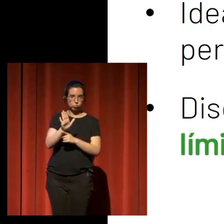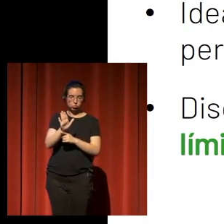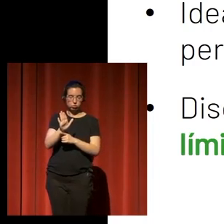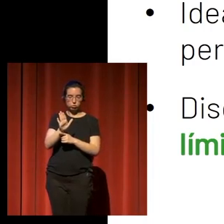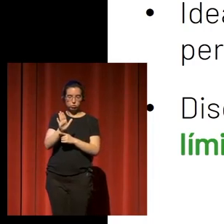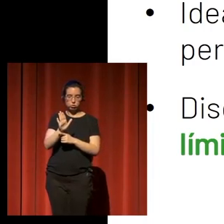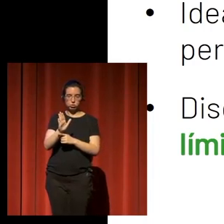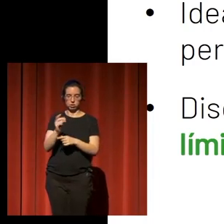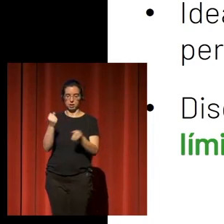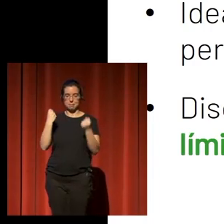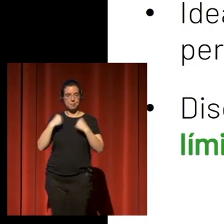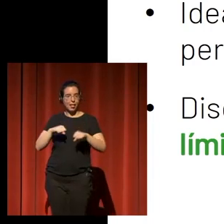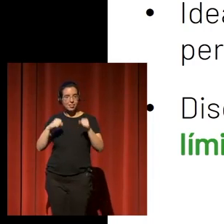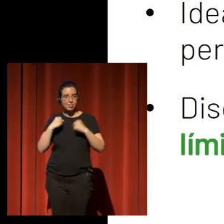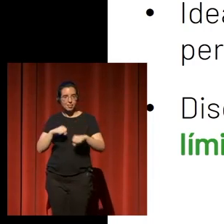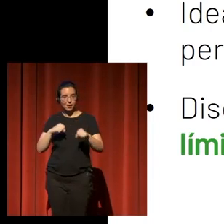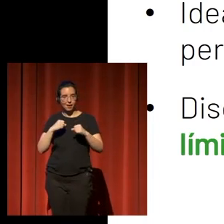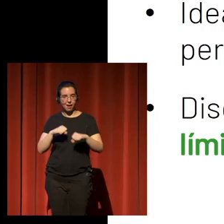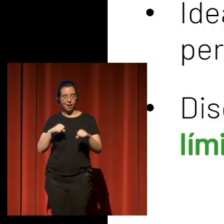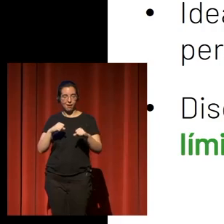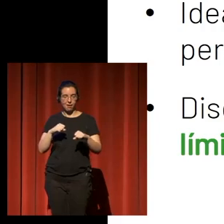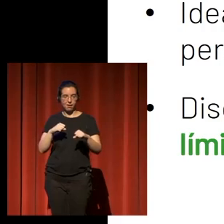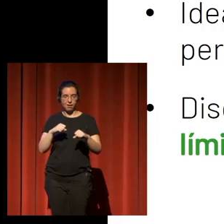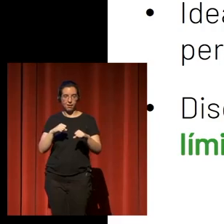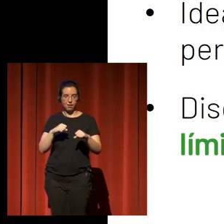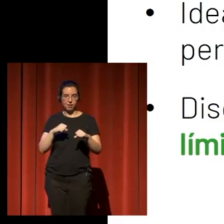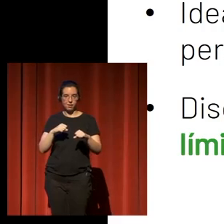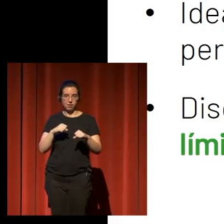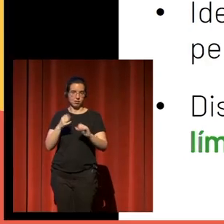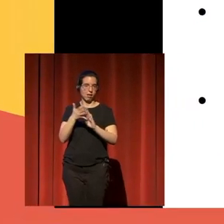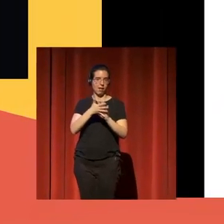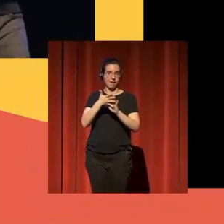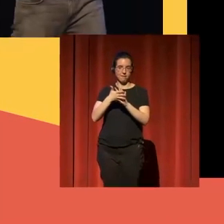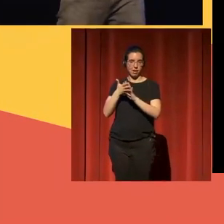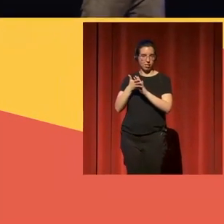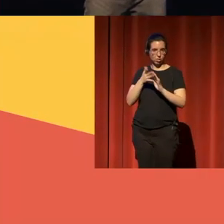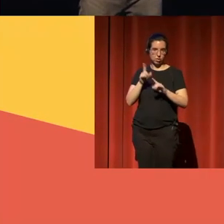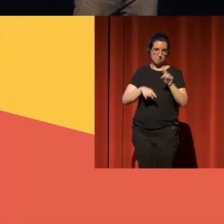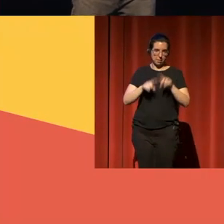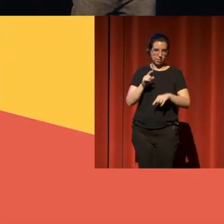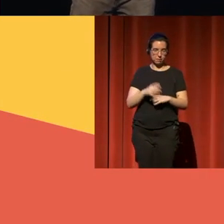sobre la práctica o el elemento que se esté que se esté hablando